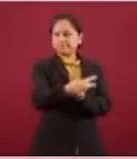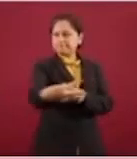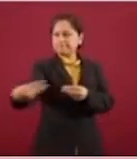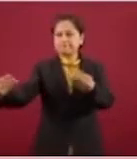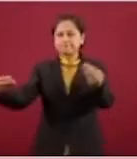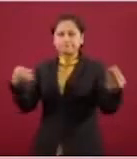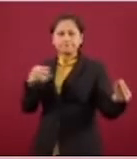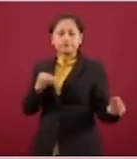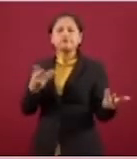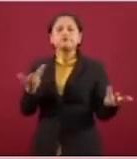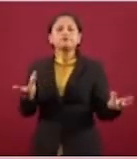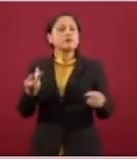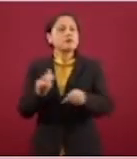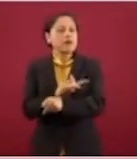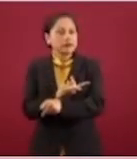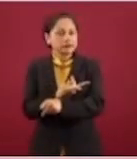Quiero